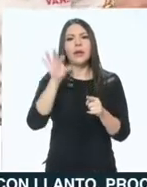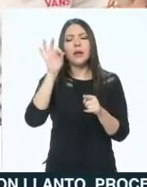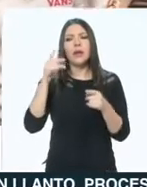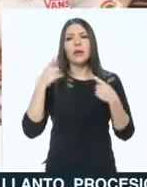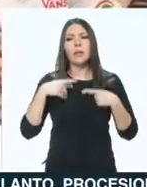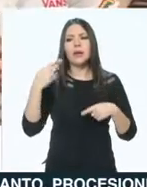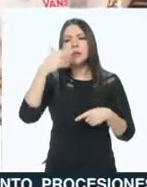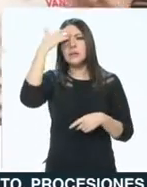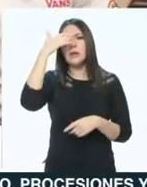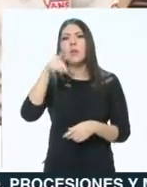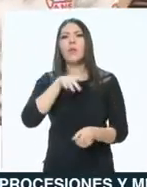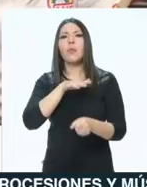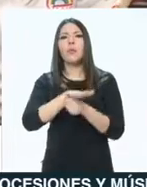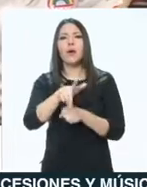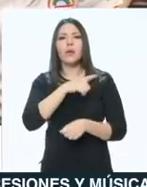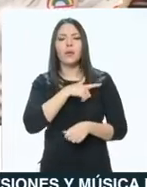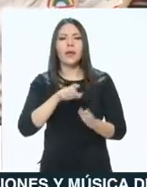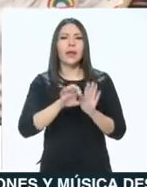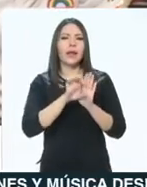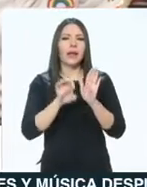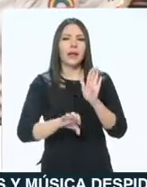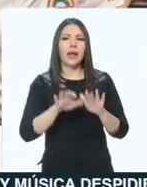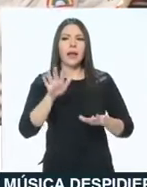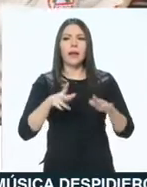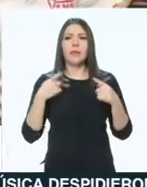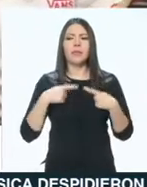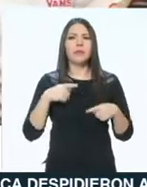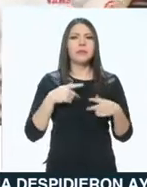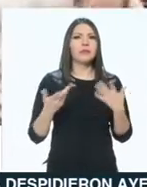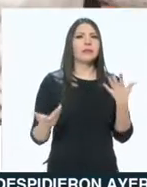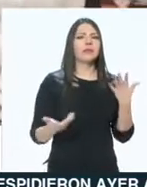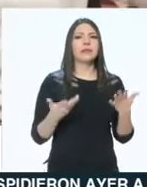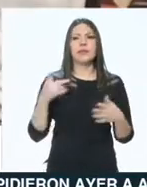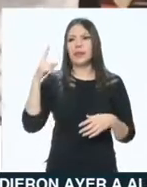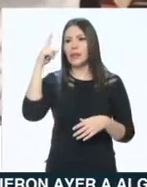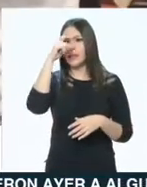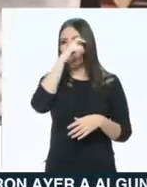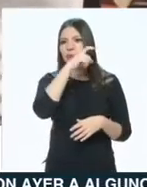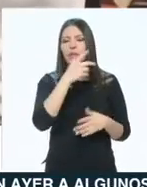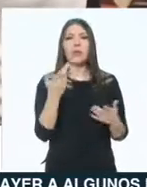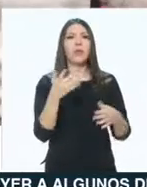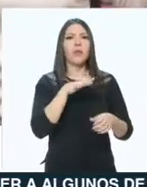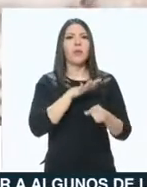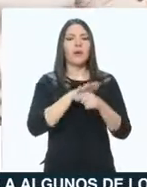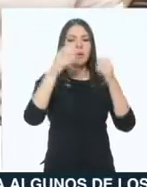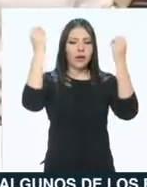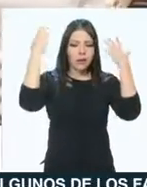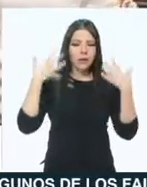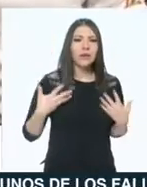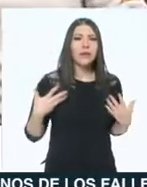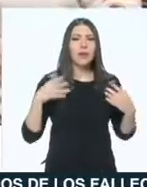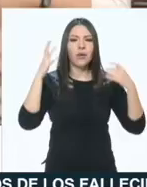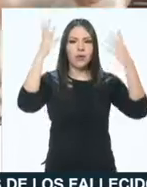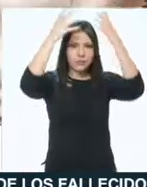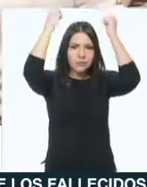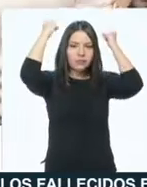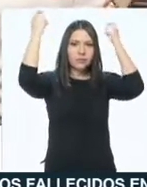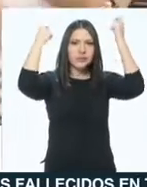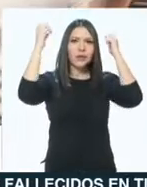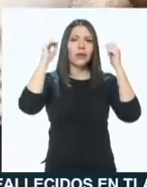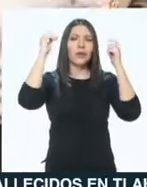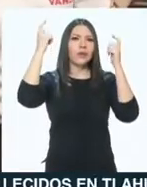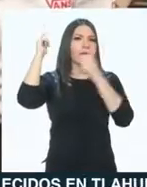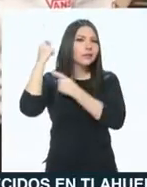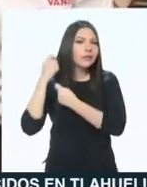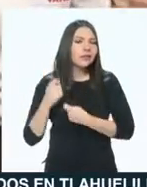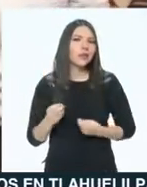delimitar hacia dónde van, ¿no? De repente también puede ser como bien difícil así de suelto, recogido, trenzas, ¿no? Y hay como muchísimas